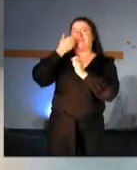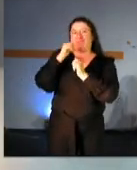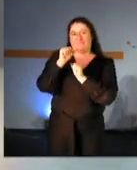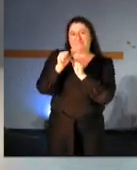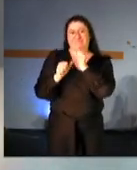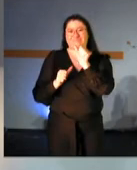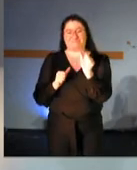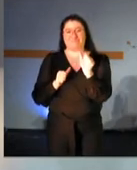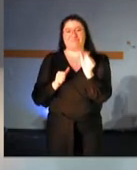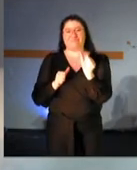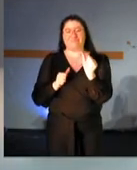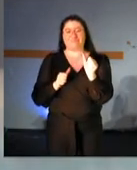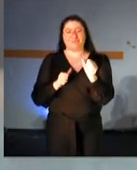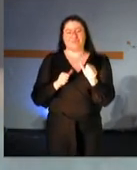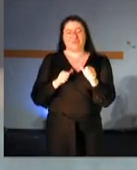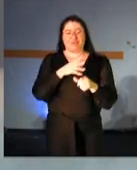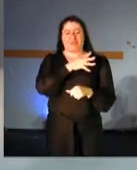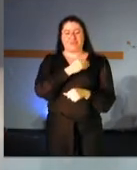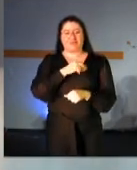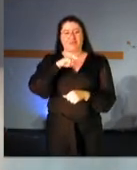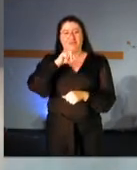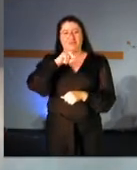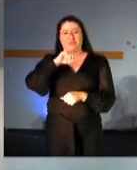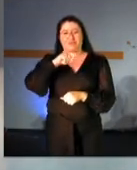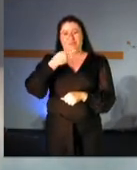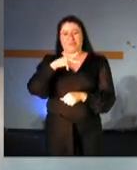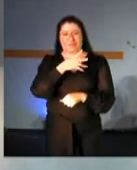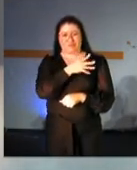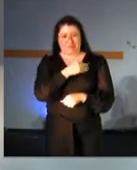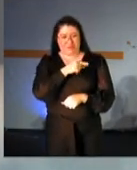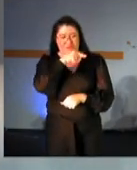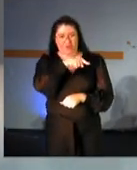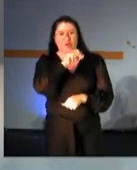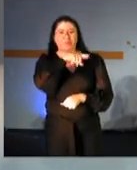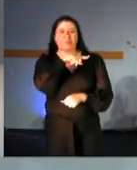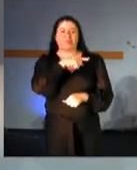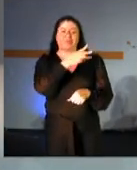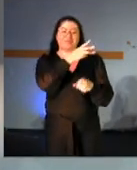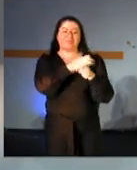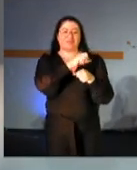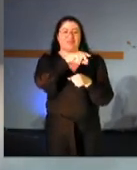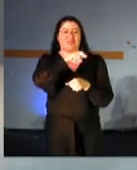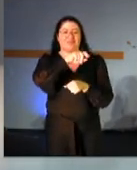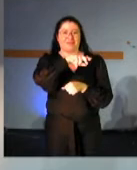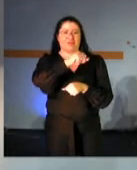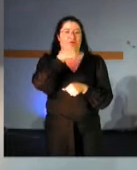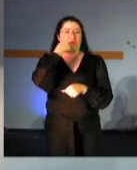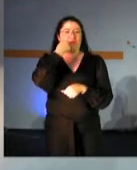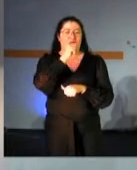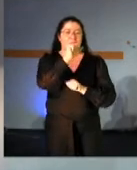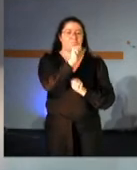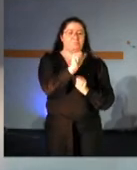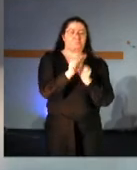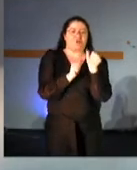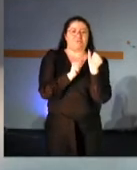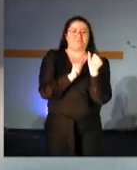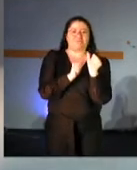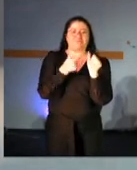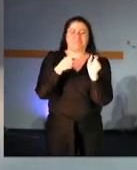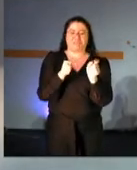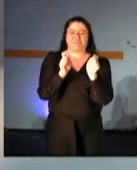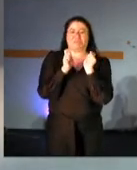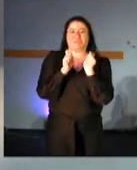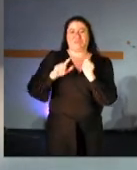hijo de Anastasio Somoza de Baile, ya estaba un tercer Anastasio Somoza estaba listo para tomar el poder, pero